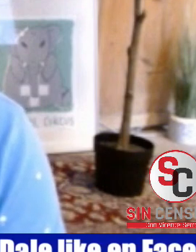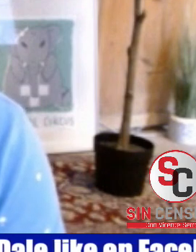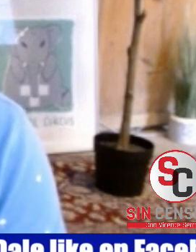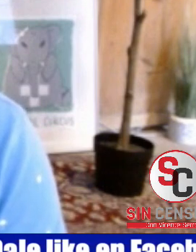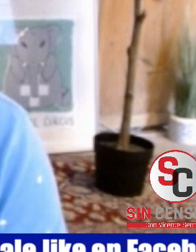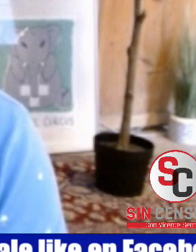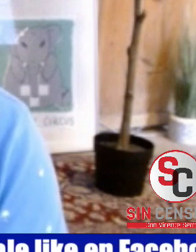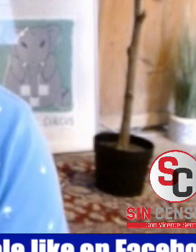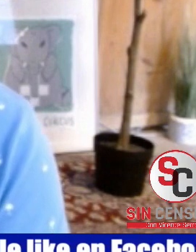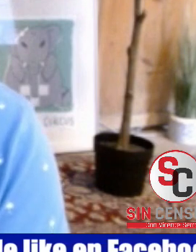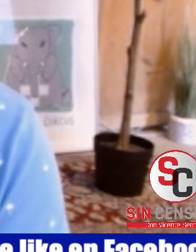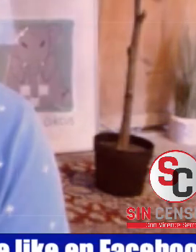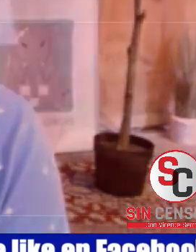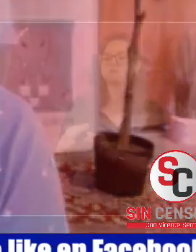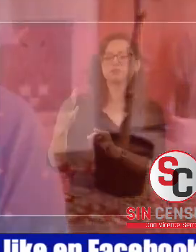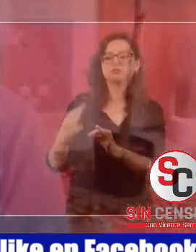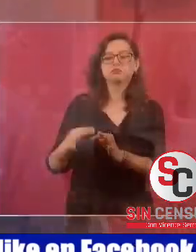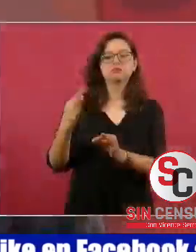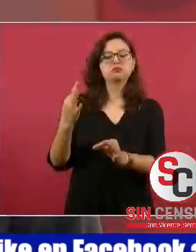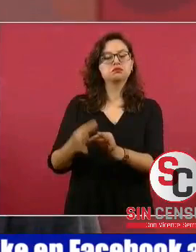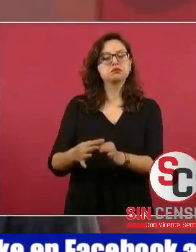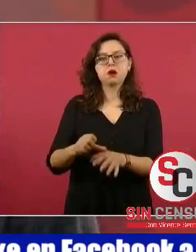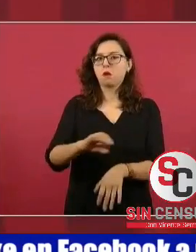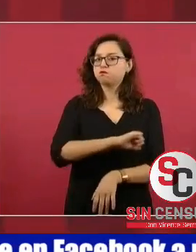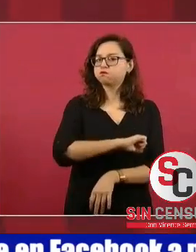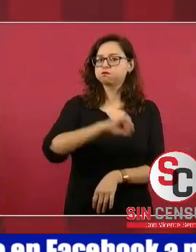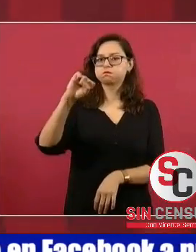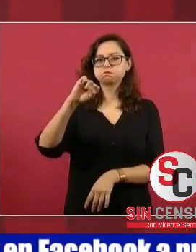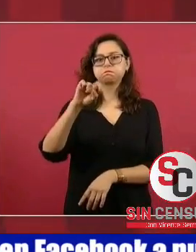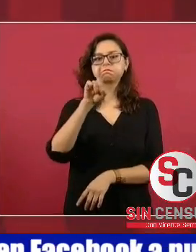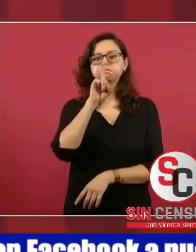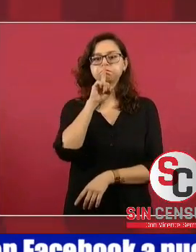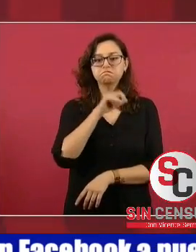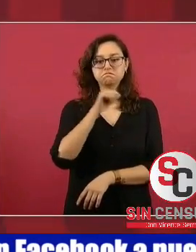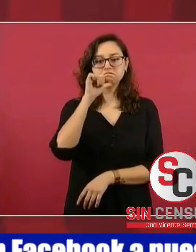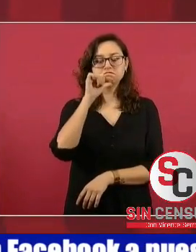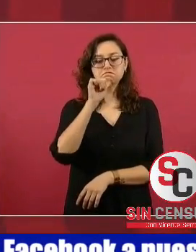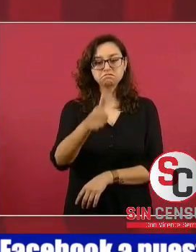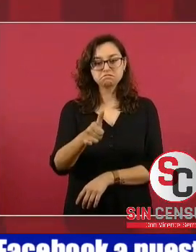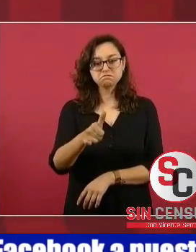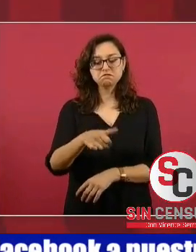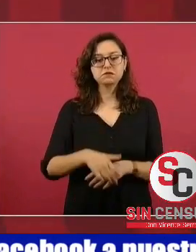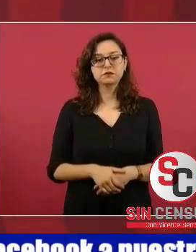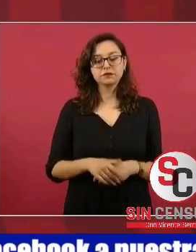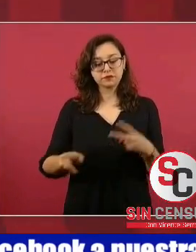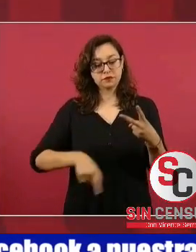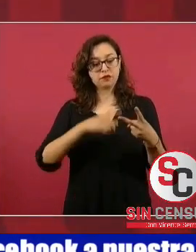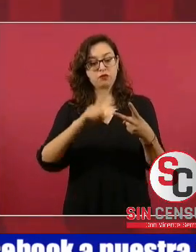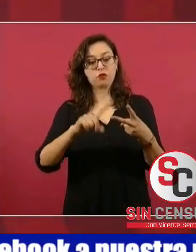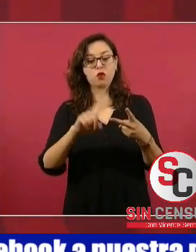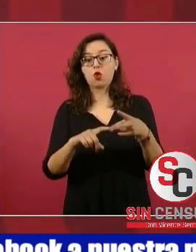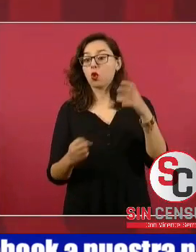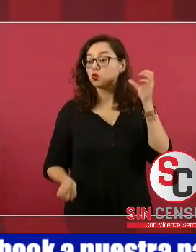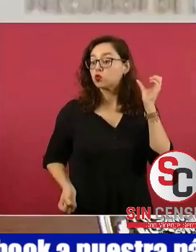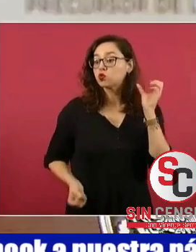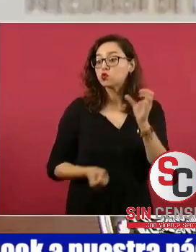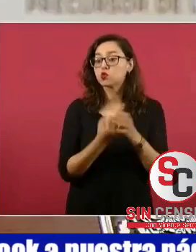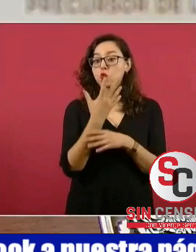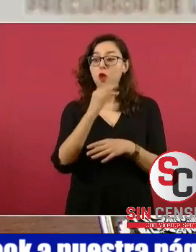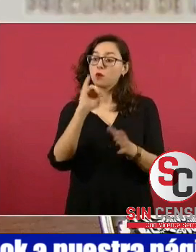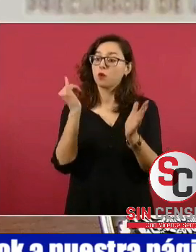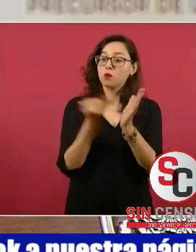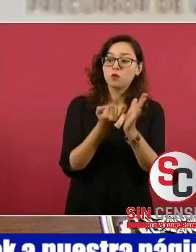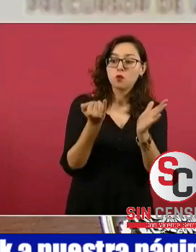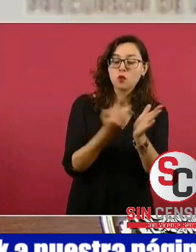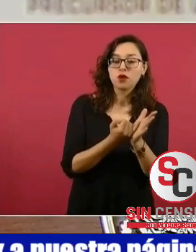que no se hacía así, que era el predominio de las medidas coercitivas lo que se ponía adelante, que el hacer un llamado a la violencia por parte